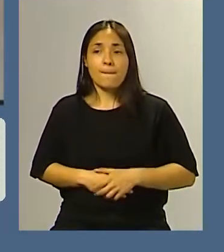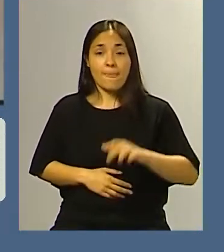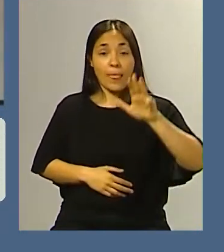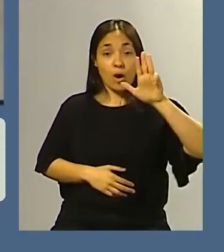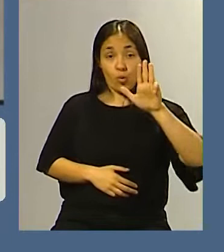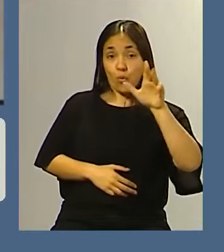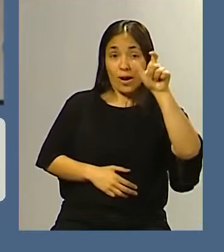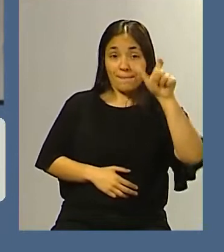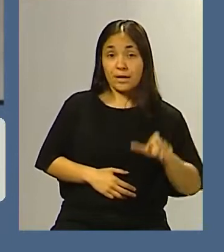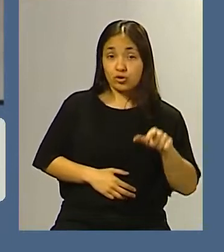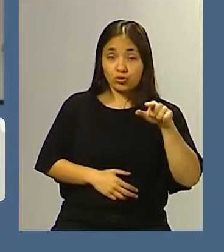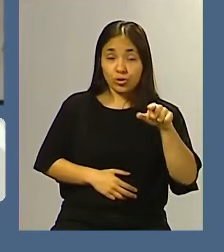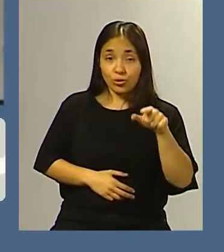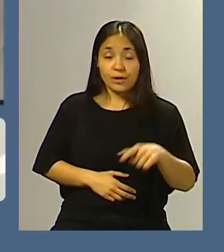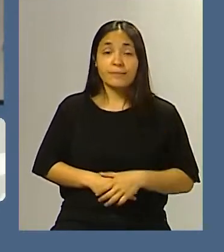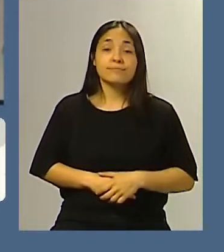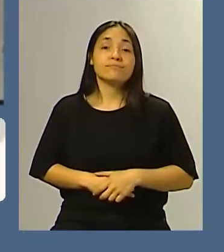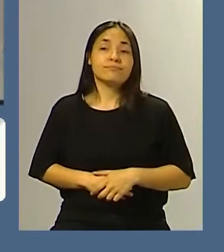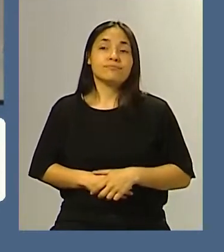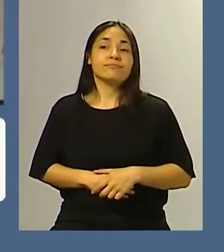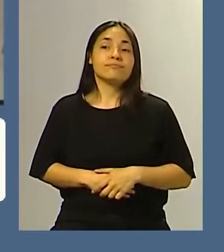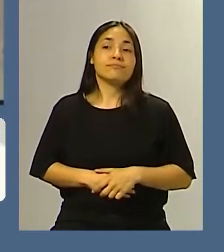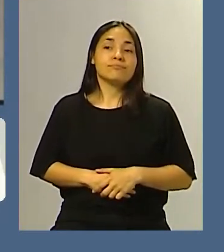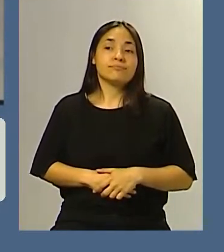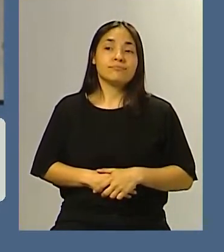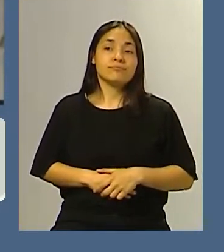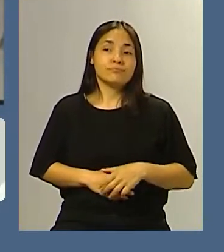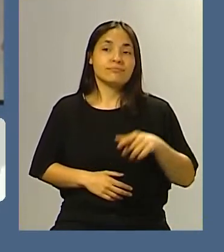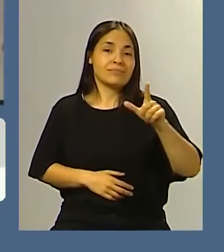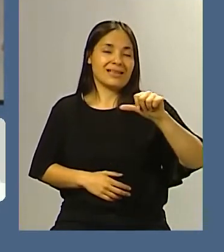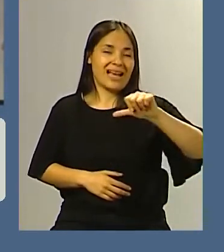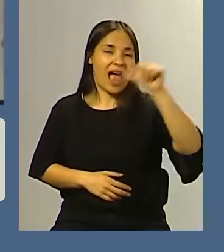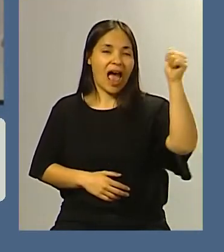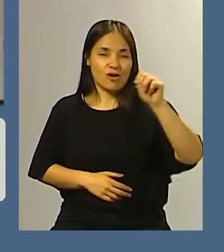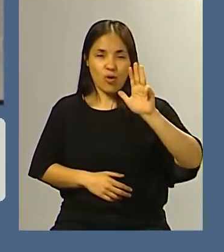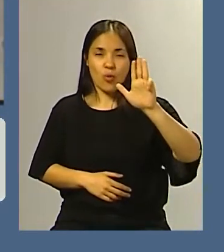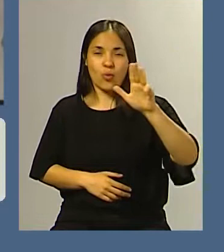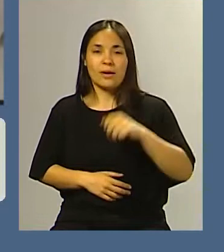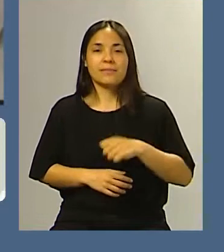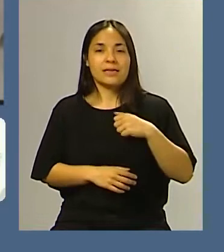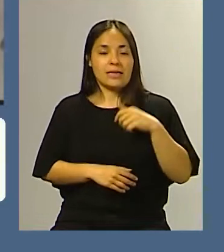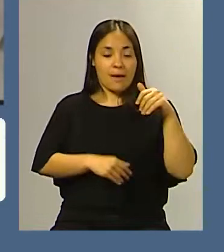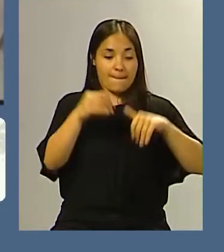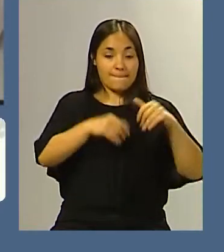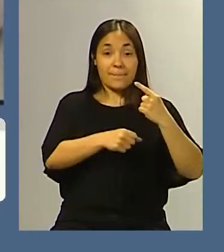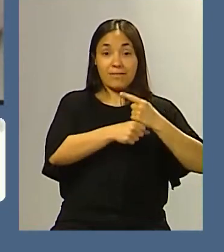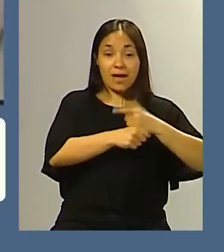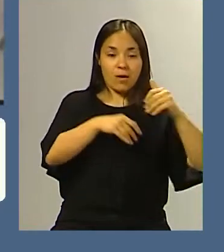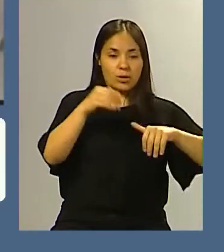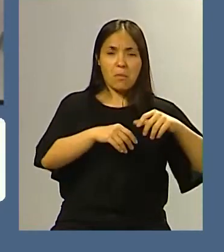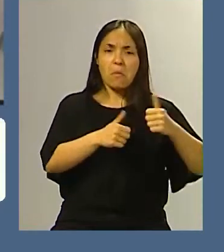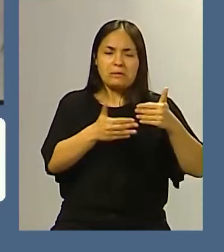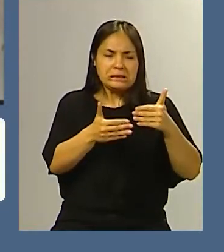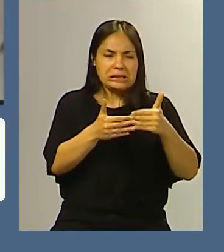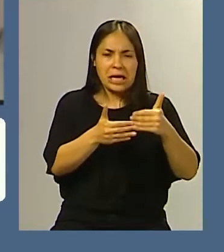Lula, sí, creo que ganó Lula. Esto es la cuestión. Quedó muy cerca en primera vuelta y le faltó muy poco y pudo conseguir esos